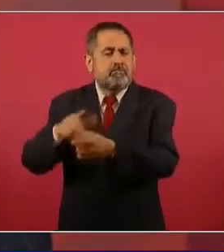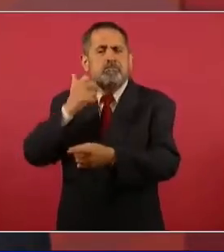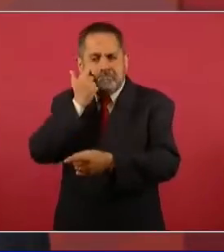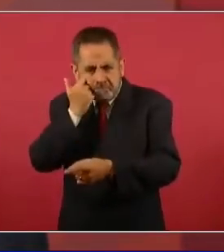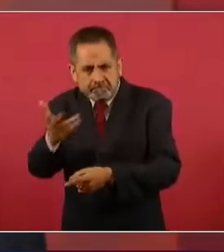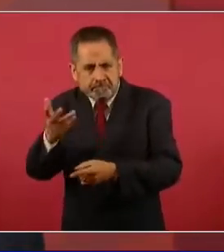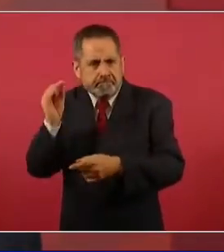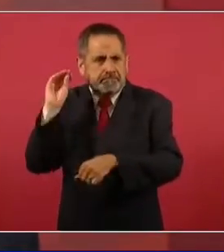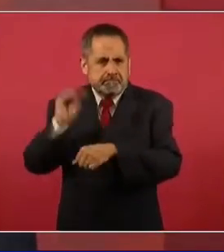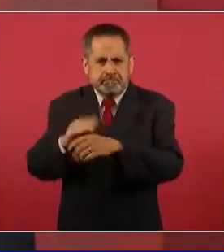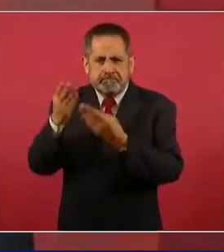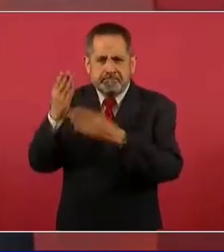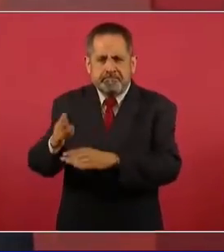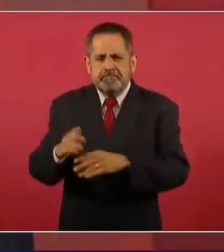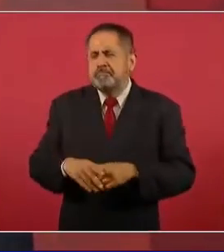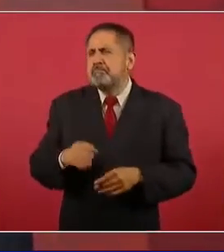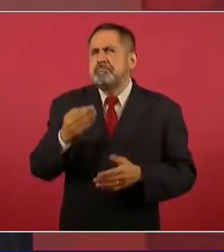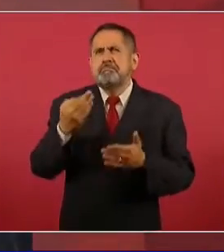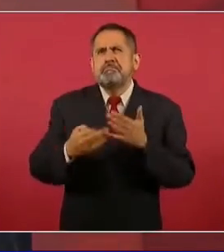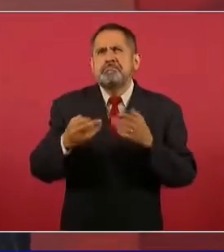faltan como